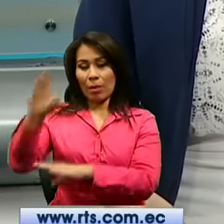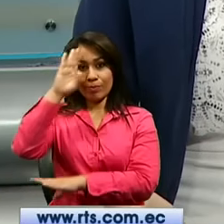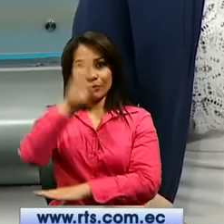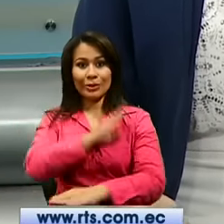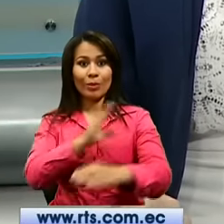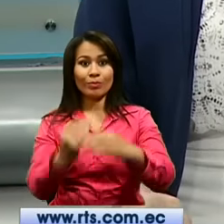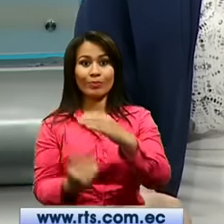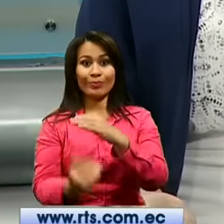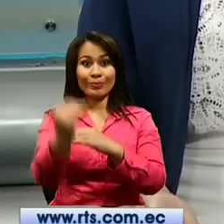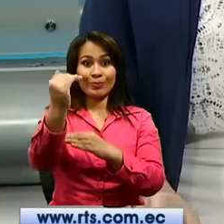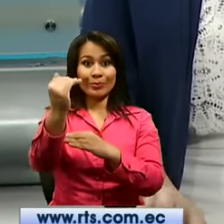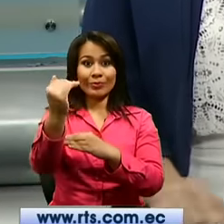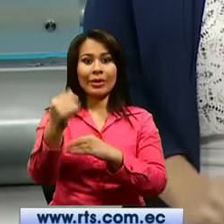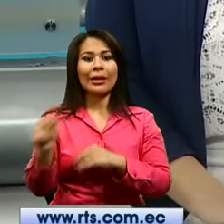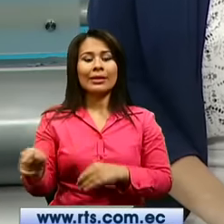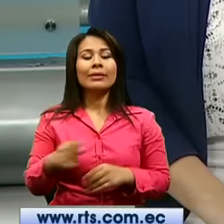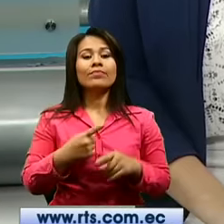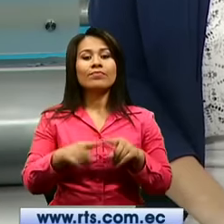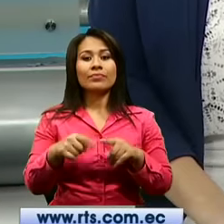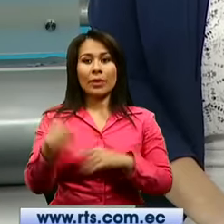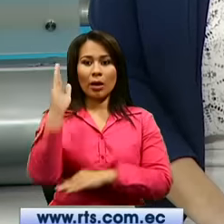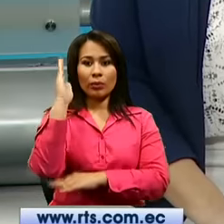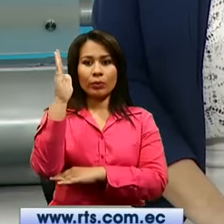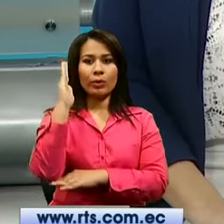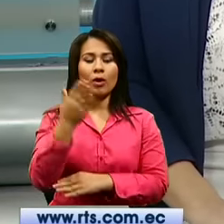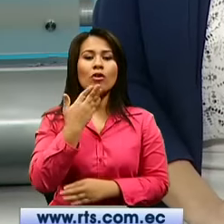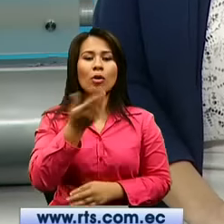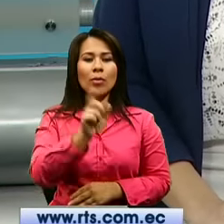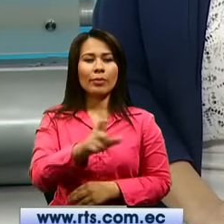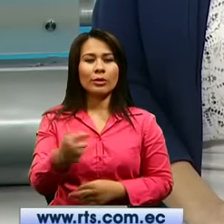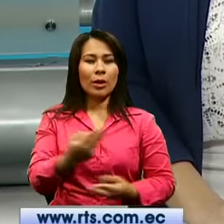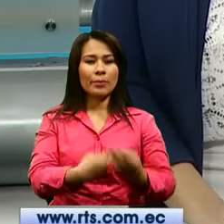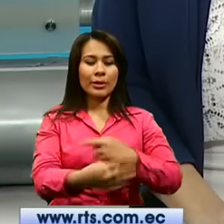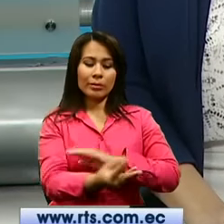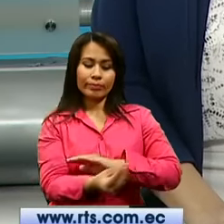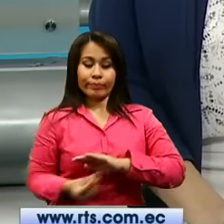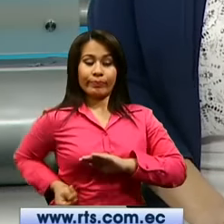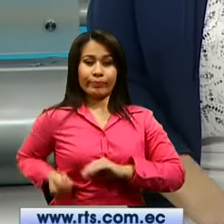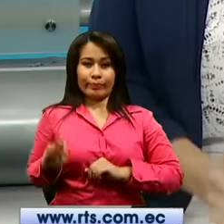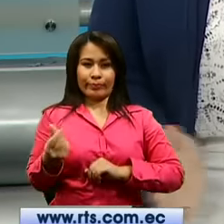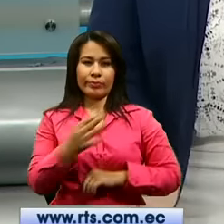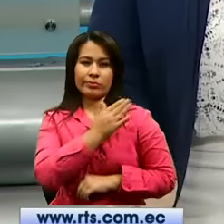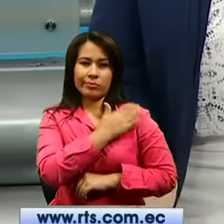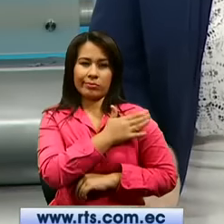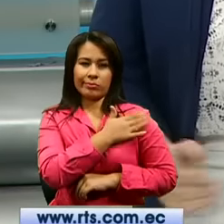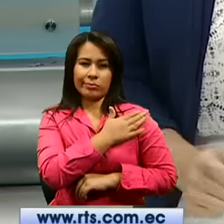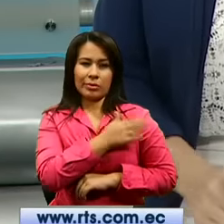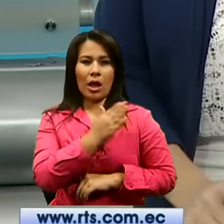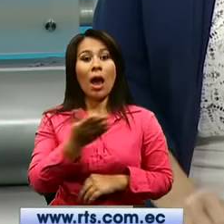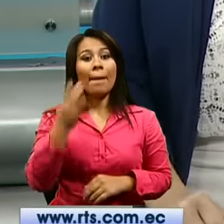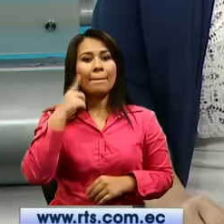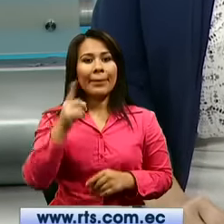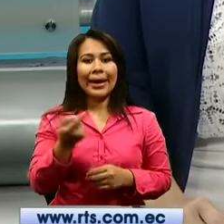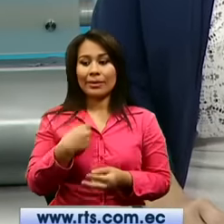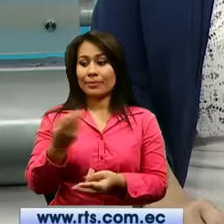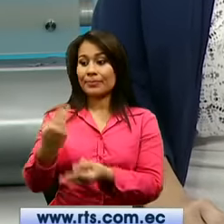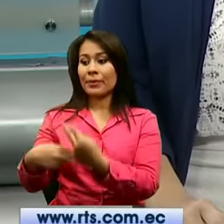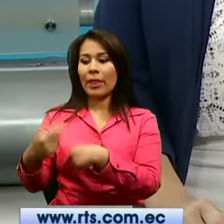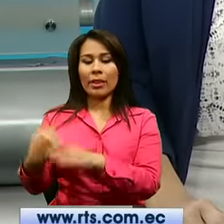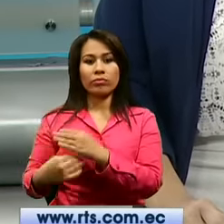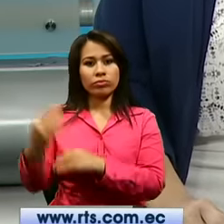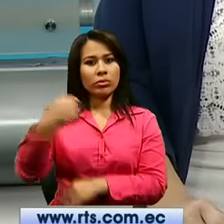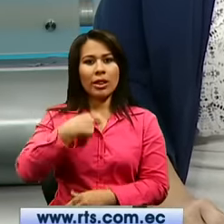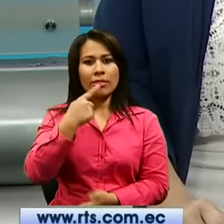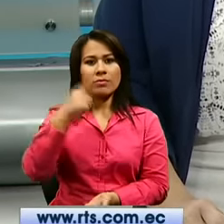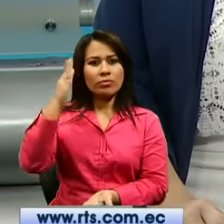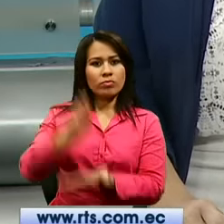policía. Durante el evento se refirió a la presunta venta de pases en la institución y aseguró que este tipo de prácticas serán